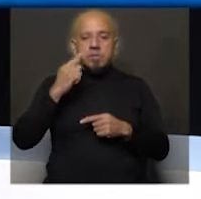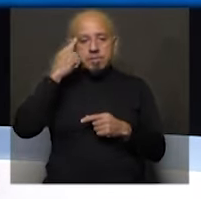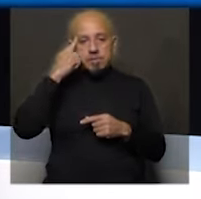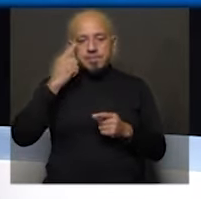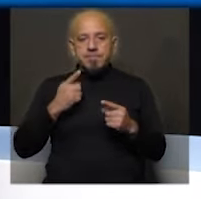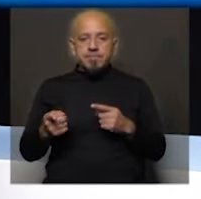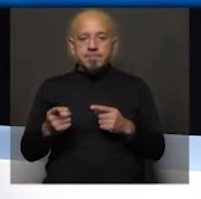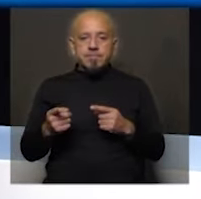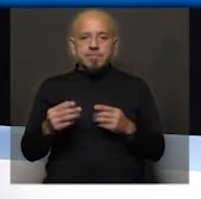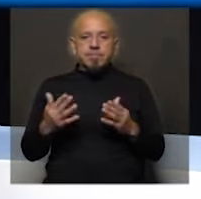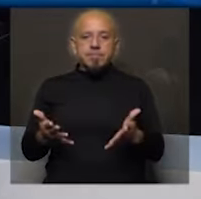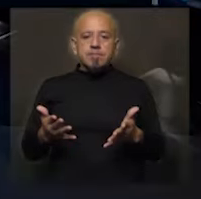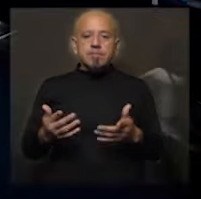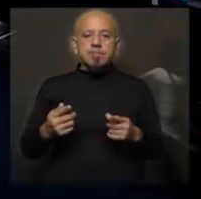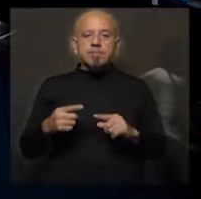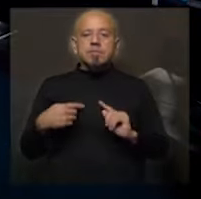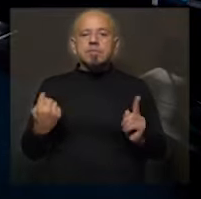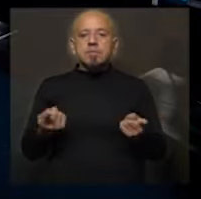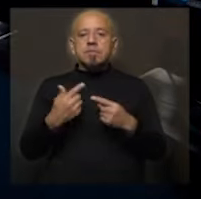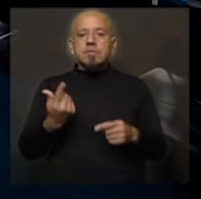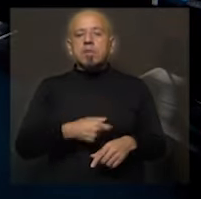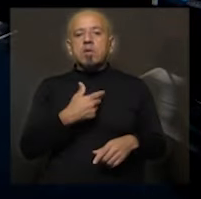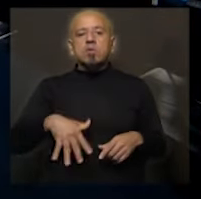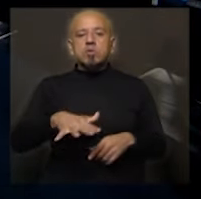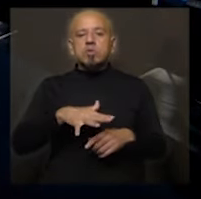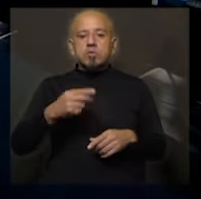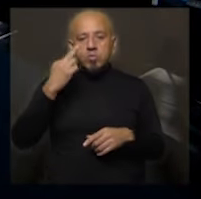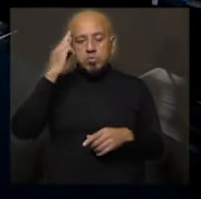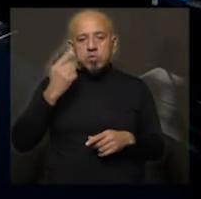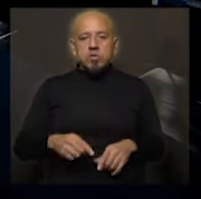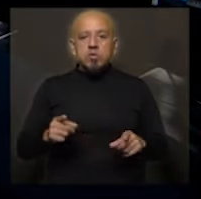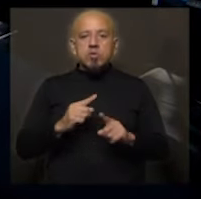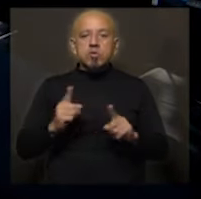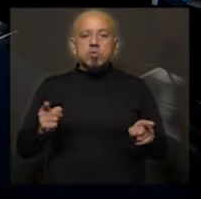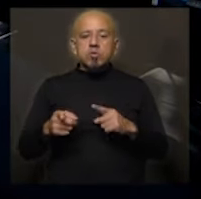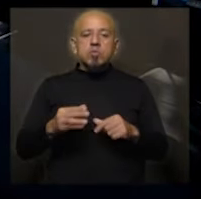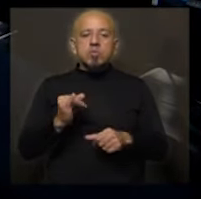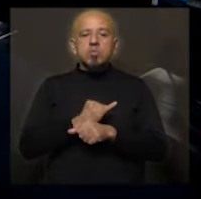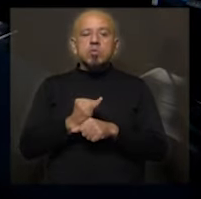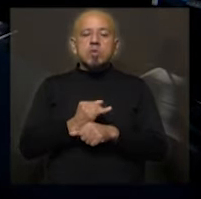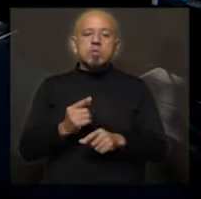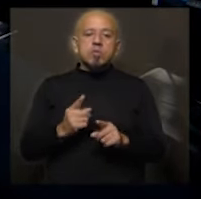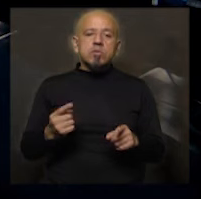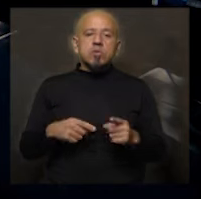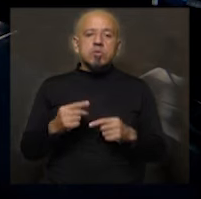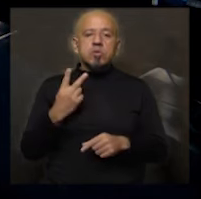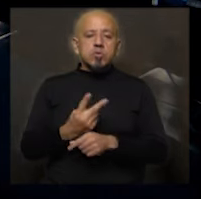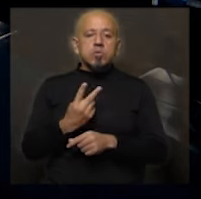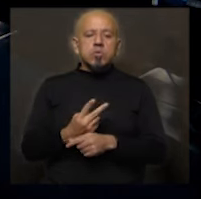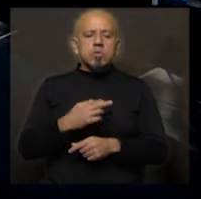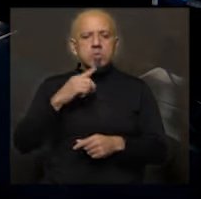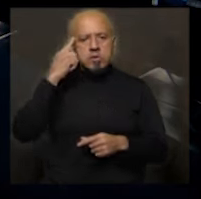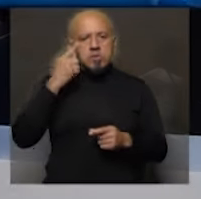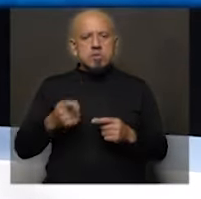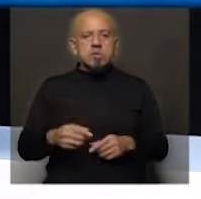respuestas desde los distintos lugares que tenemos como sociedad uruguaya no solo como la respuesta institucional lo segundo es pensar que